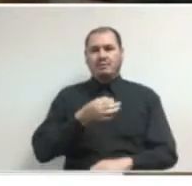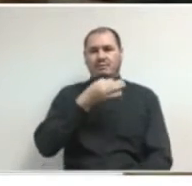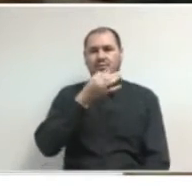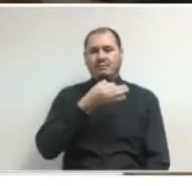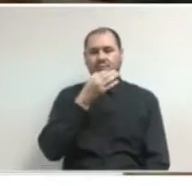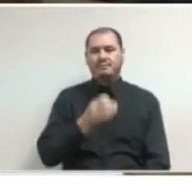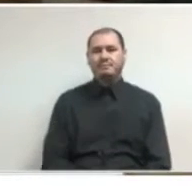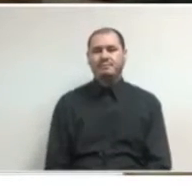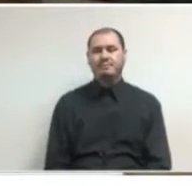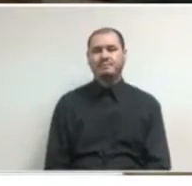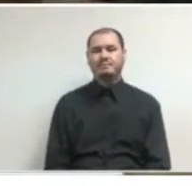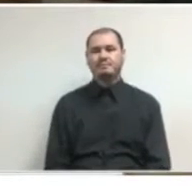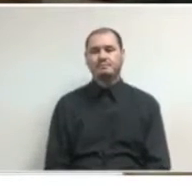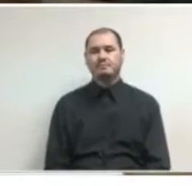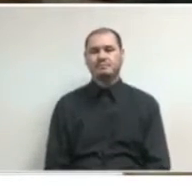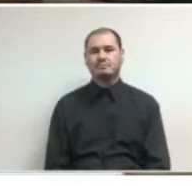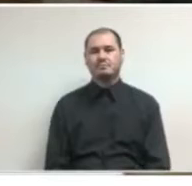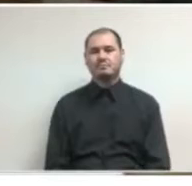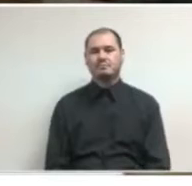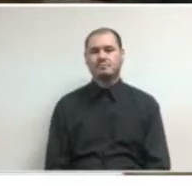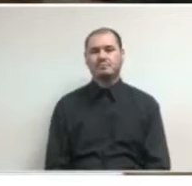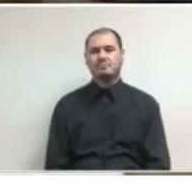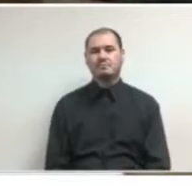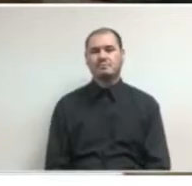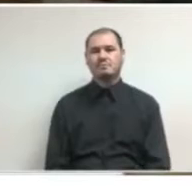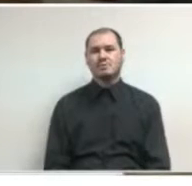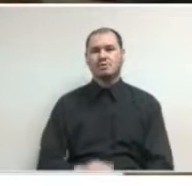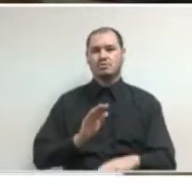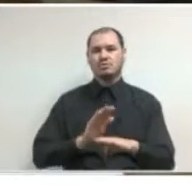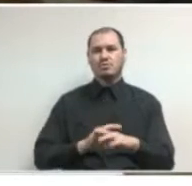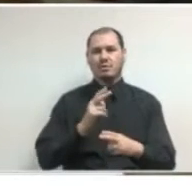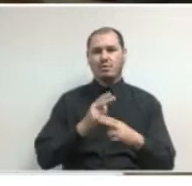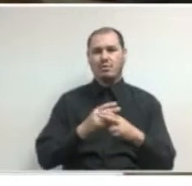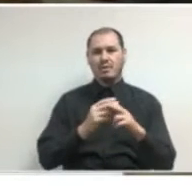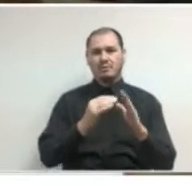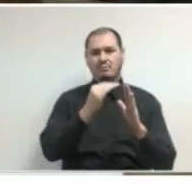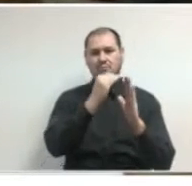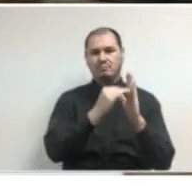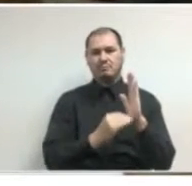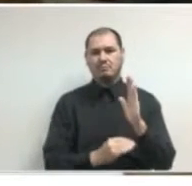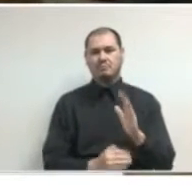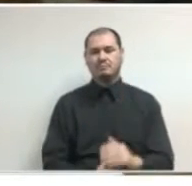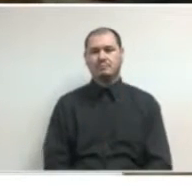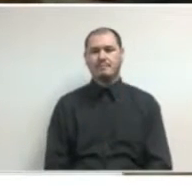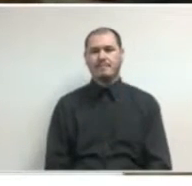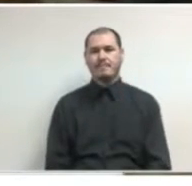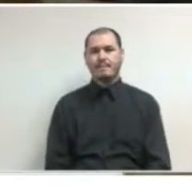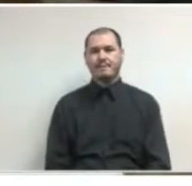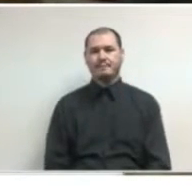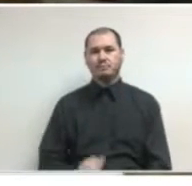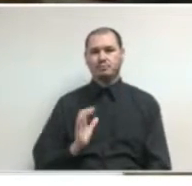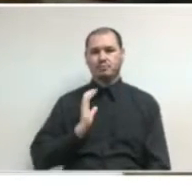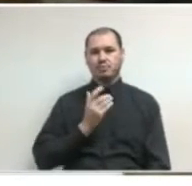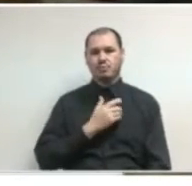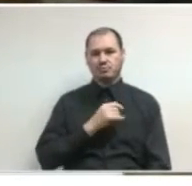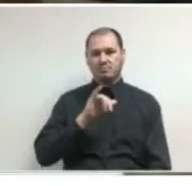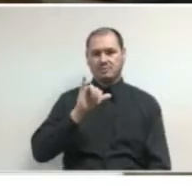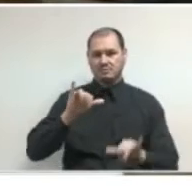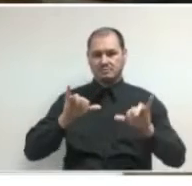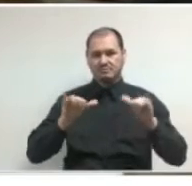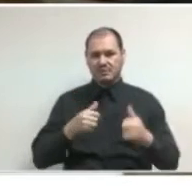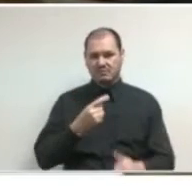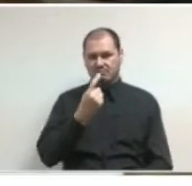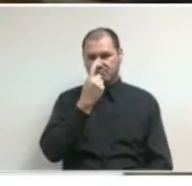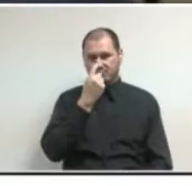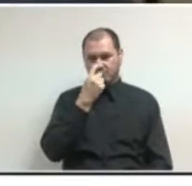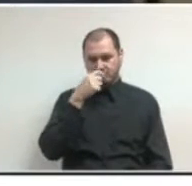Con relación a la nómina depurada de los miembros. Peter Acuera, o integrata la GNAP, ATUPEVA, y